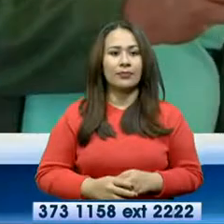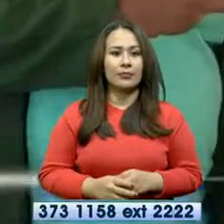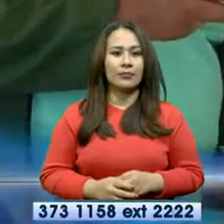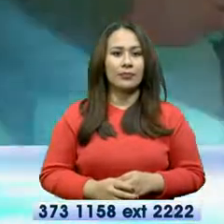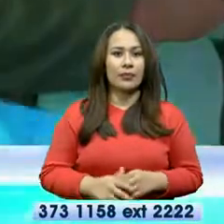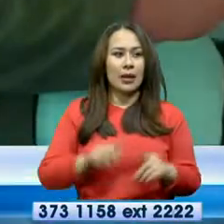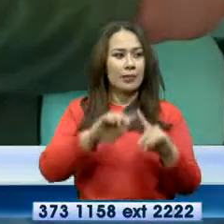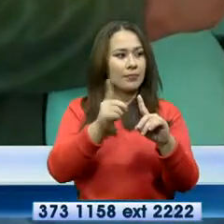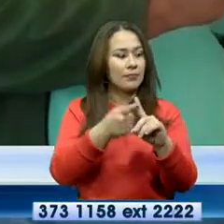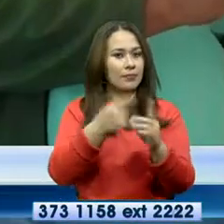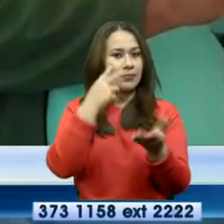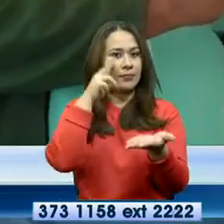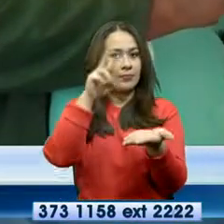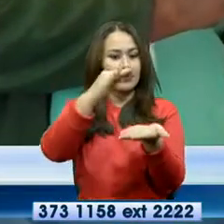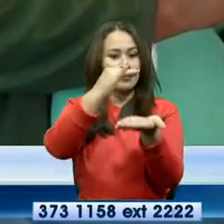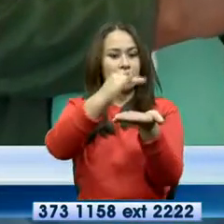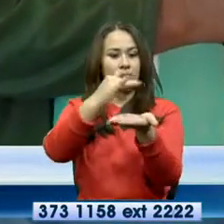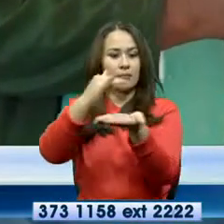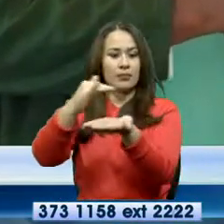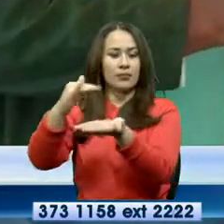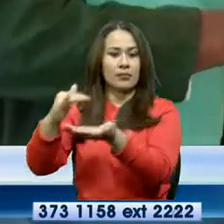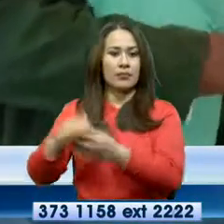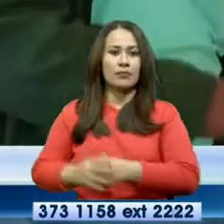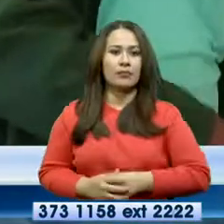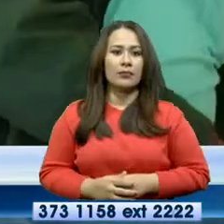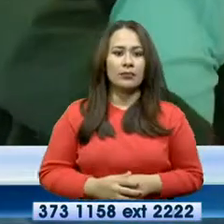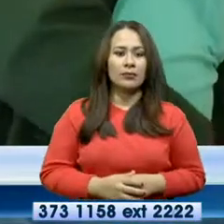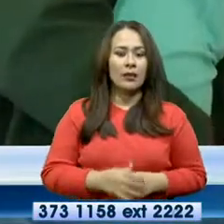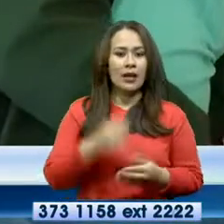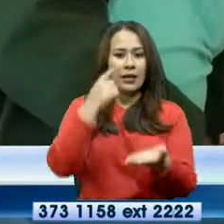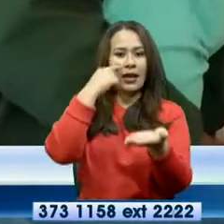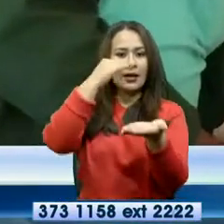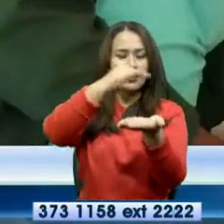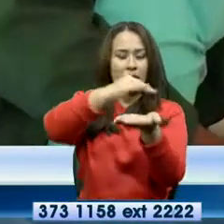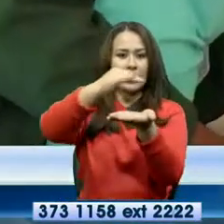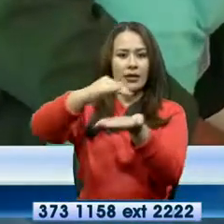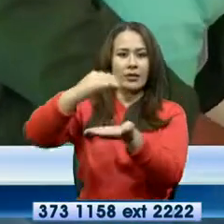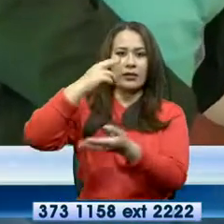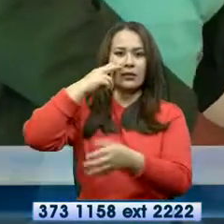que es esta la lámina, se recorta y se va...